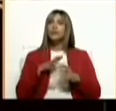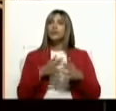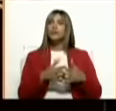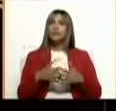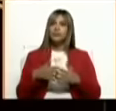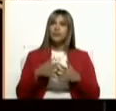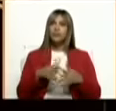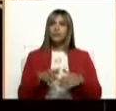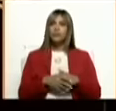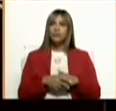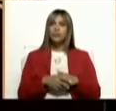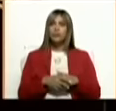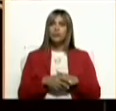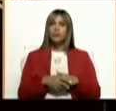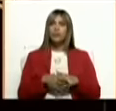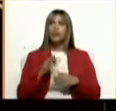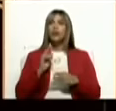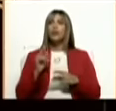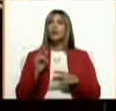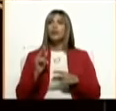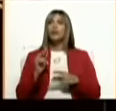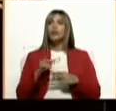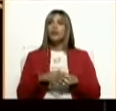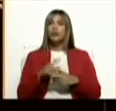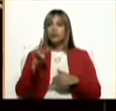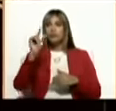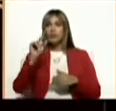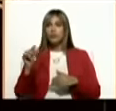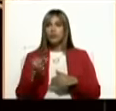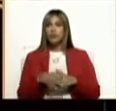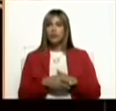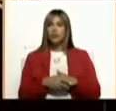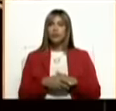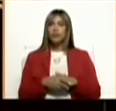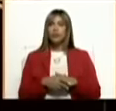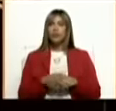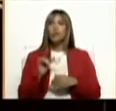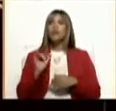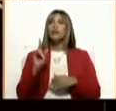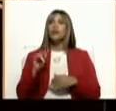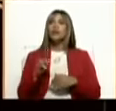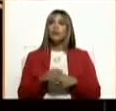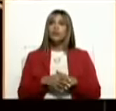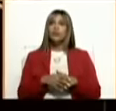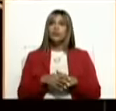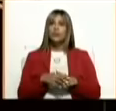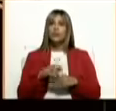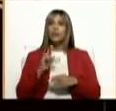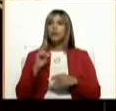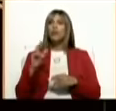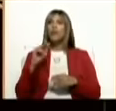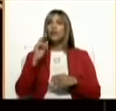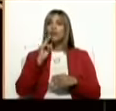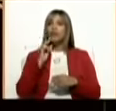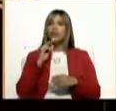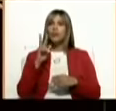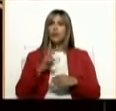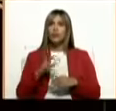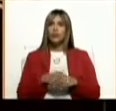independencia, la República Cooperativa de Guyana y la República Bolivariana de